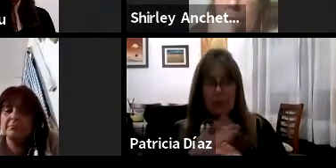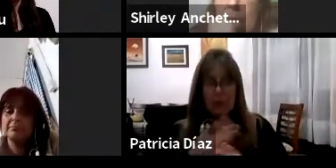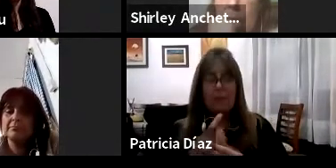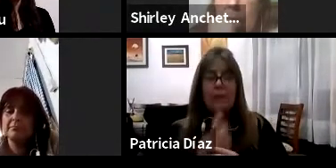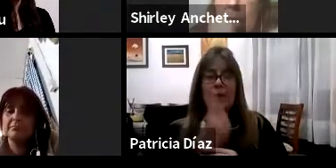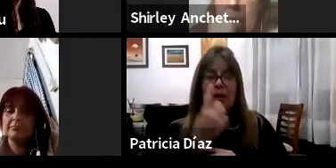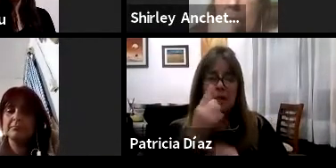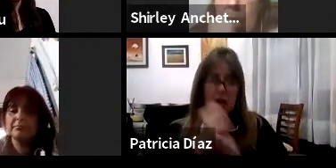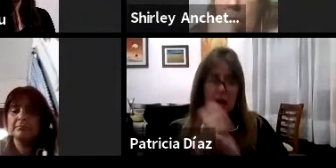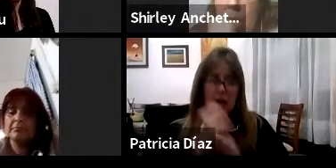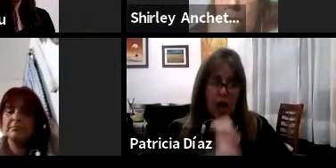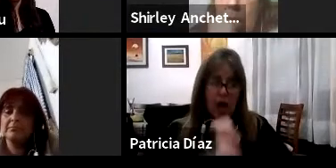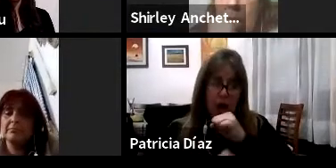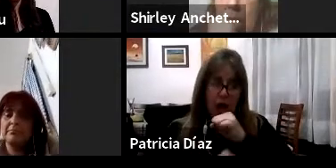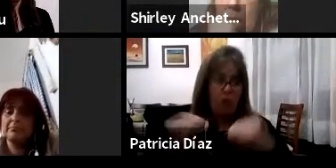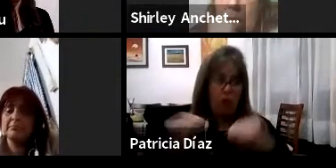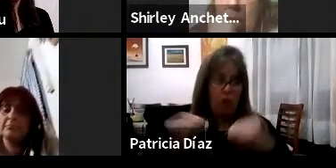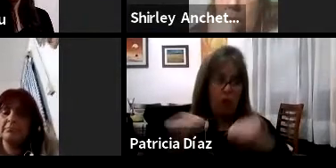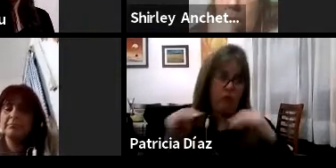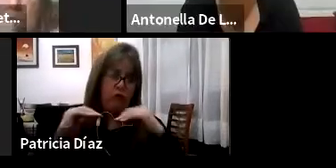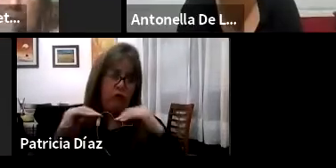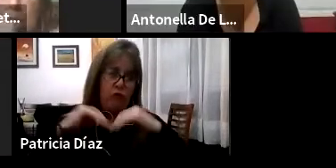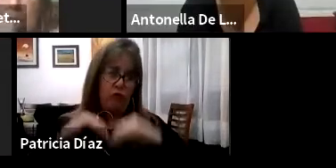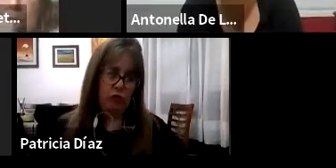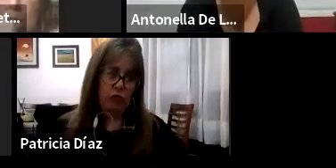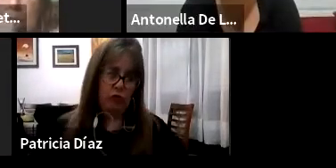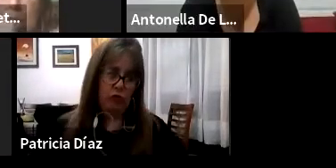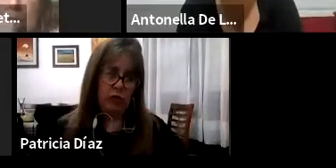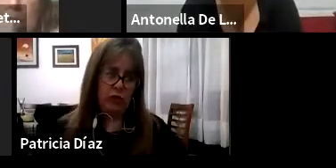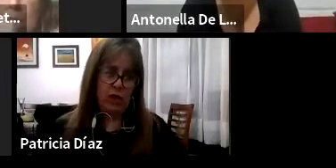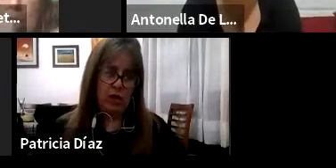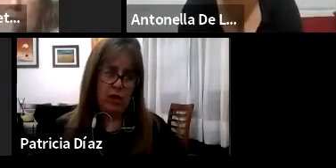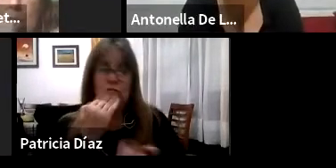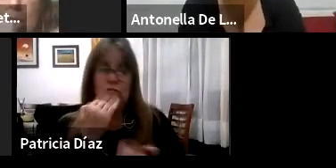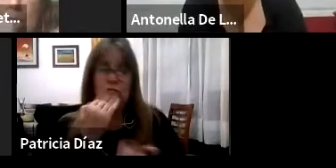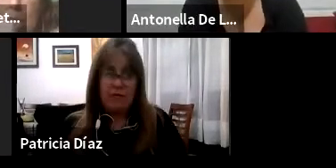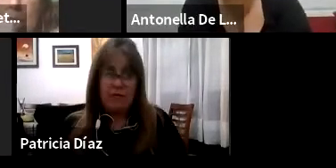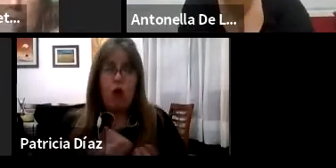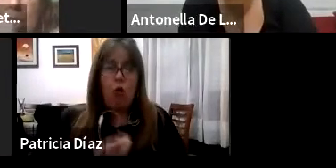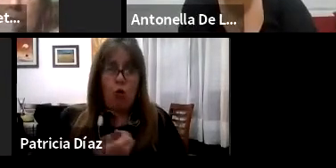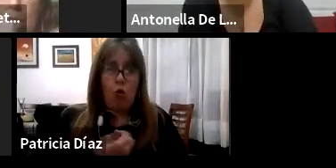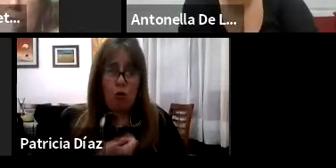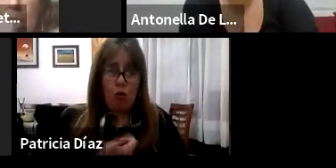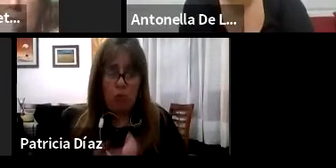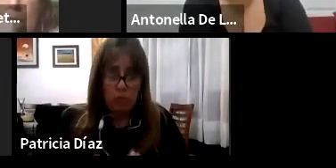de frustración, de sentirme sumamente inútil, porque